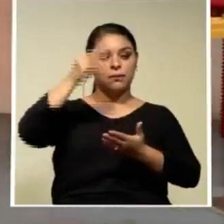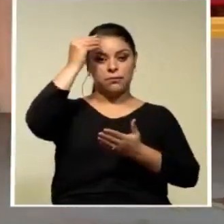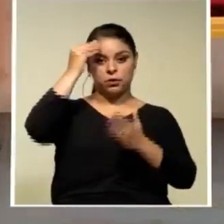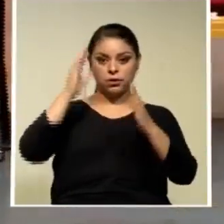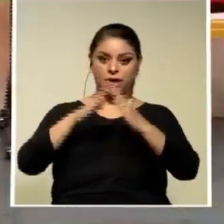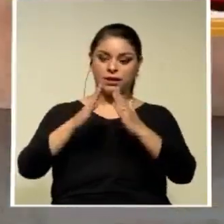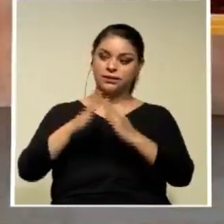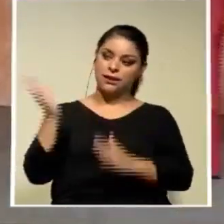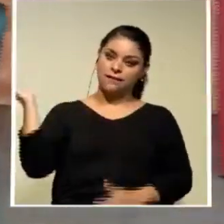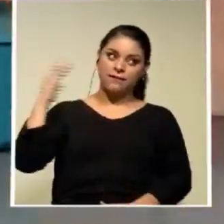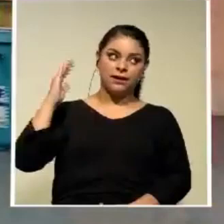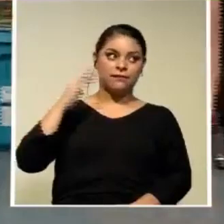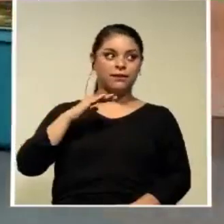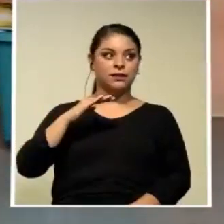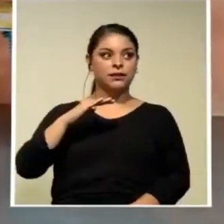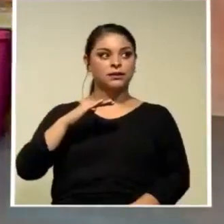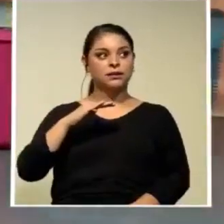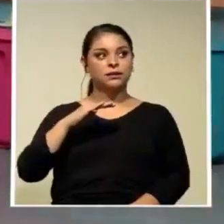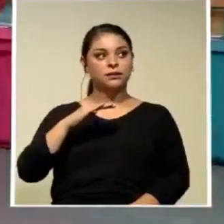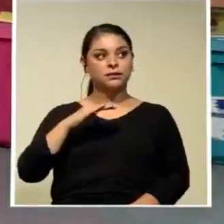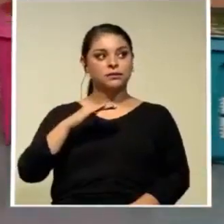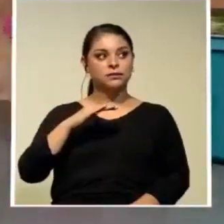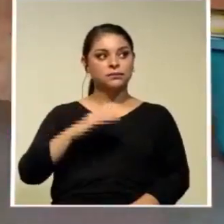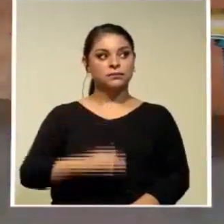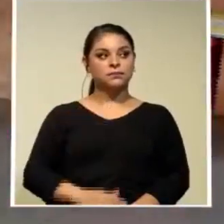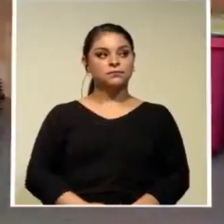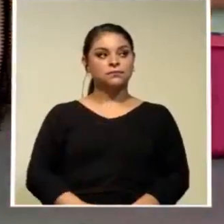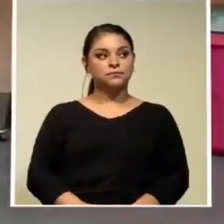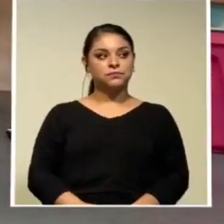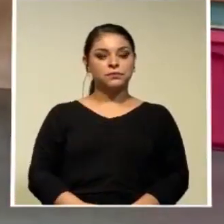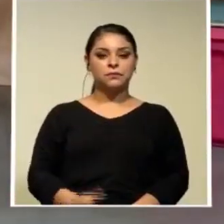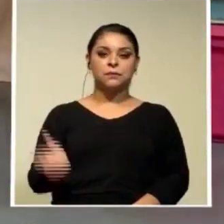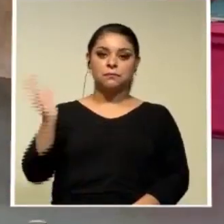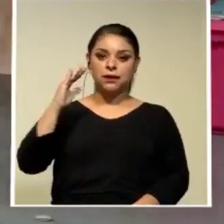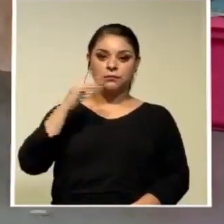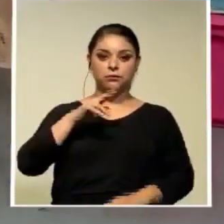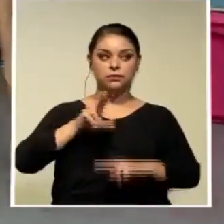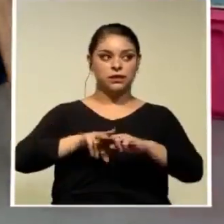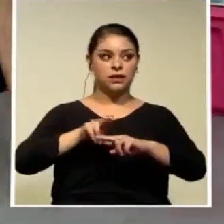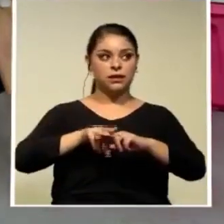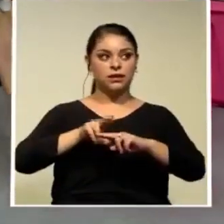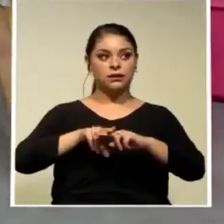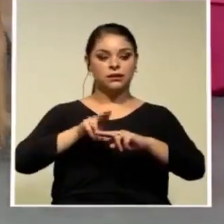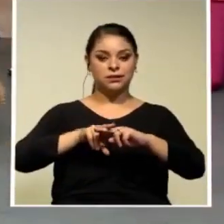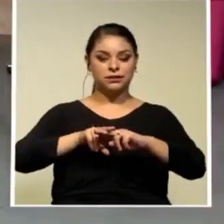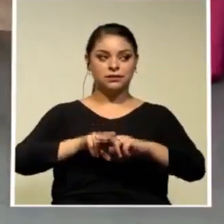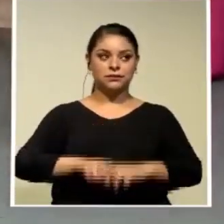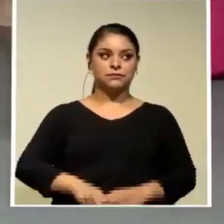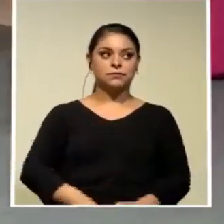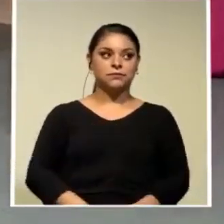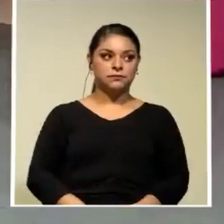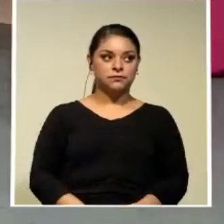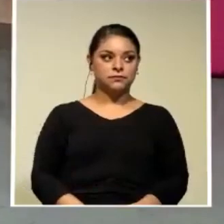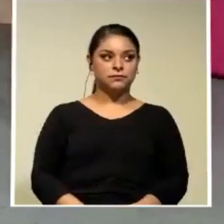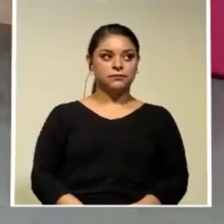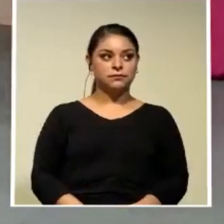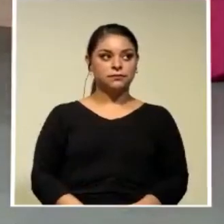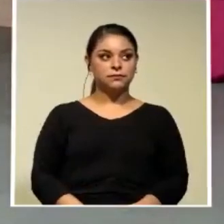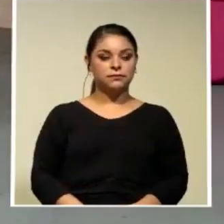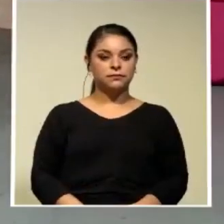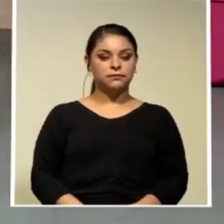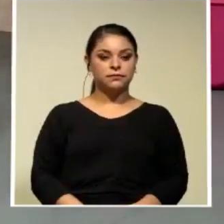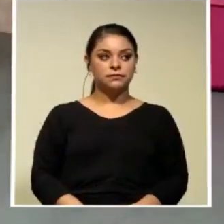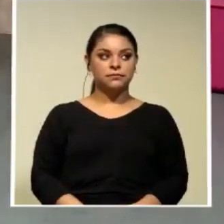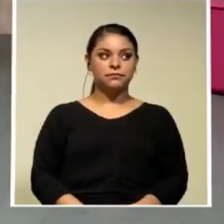medalla. Niña Gwen, algo se cayó ahí, pero bueno, vamos a tomar asiento por aquí. Un poquito de la medalla se me cayó. ¿Qué sería lo que se